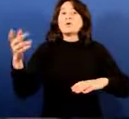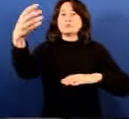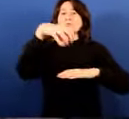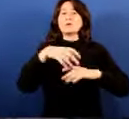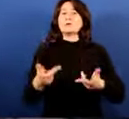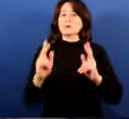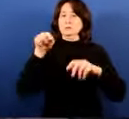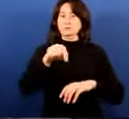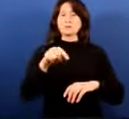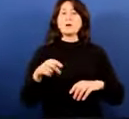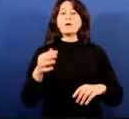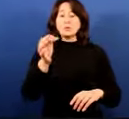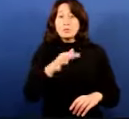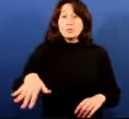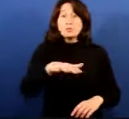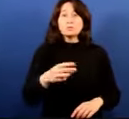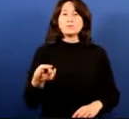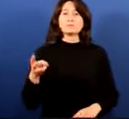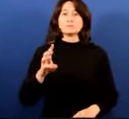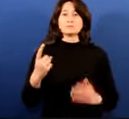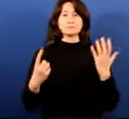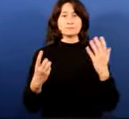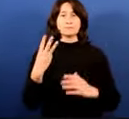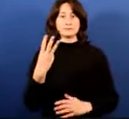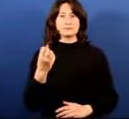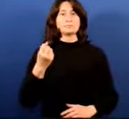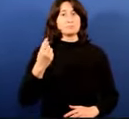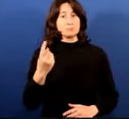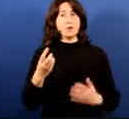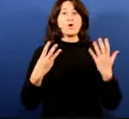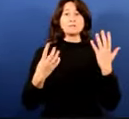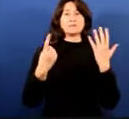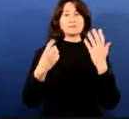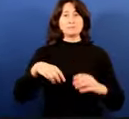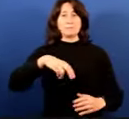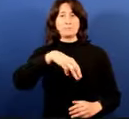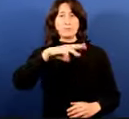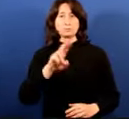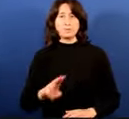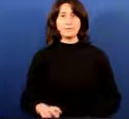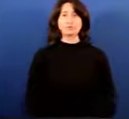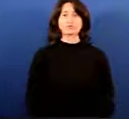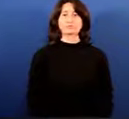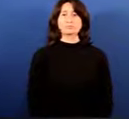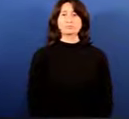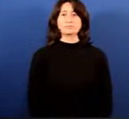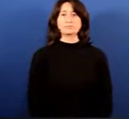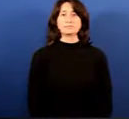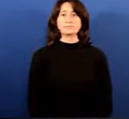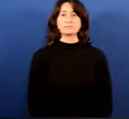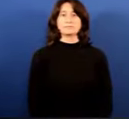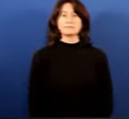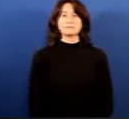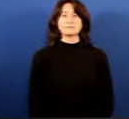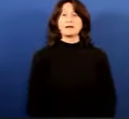que lo necesiten en diferentes lugares del territorio histórico a través de Azpiegitura, sociedad pública dependiente del Departamento de